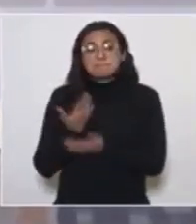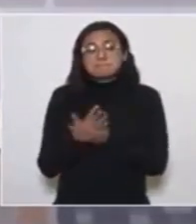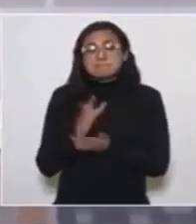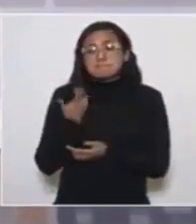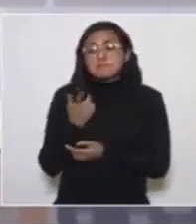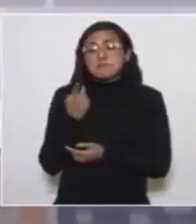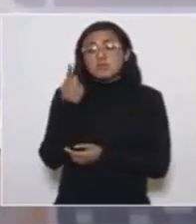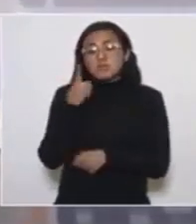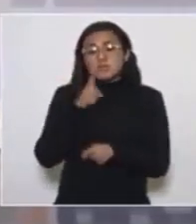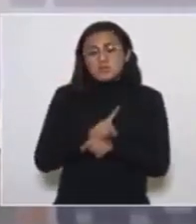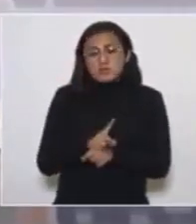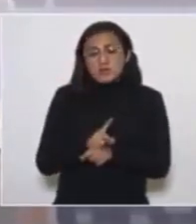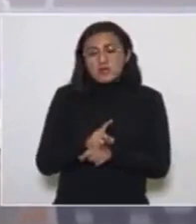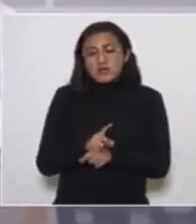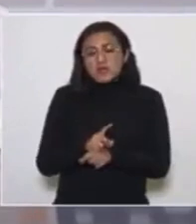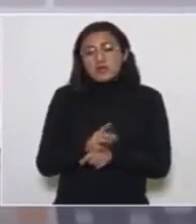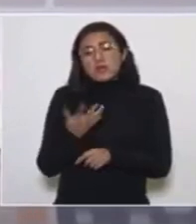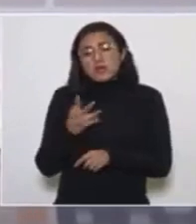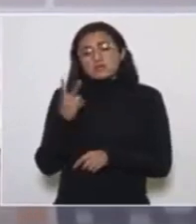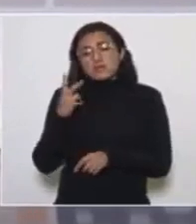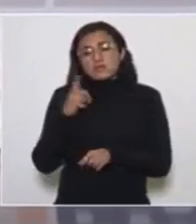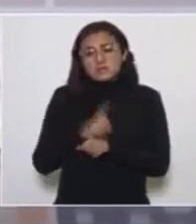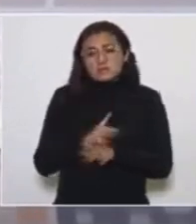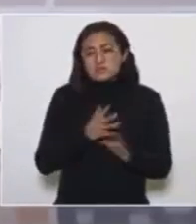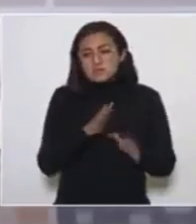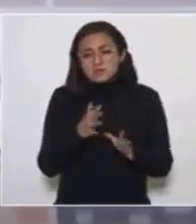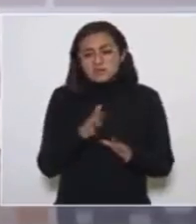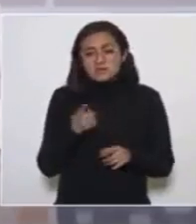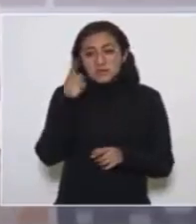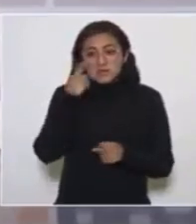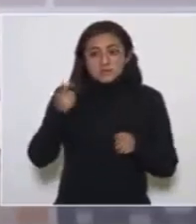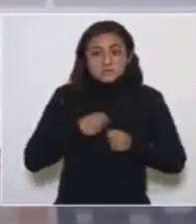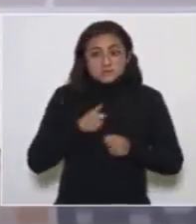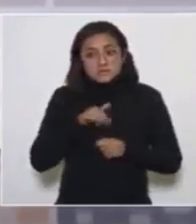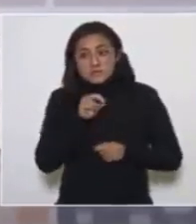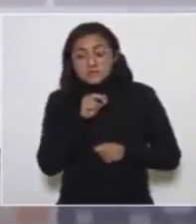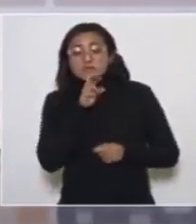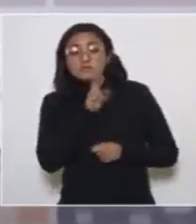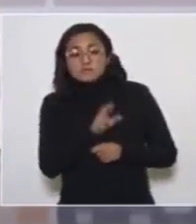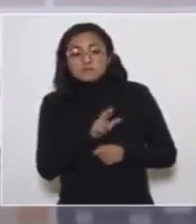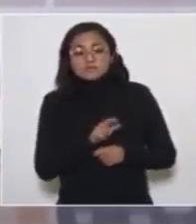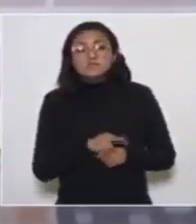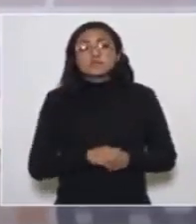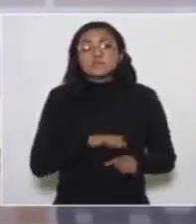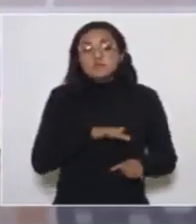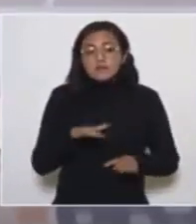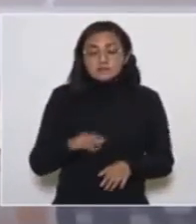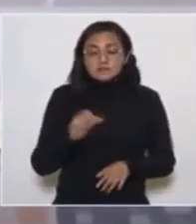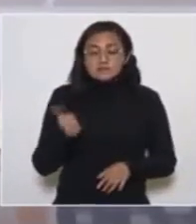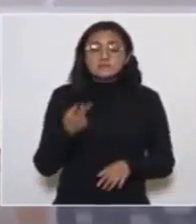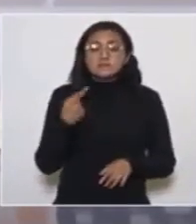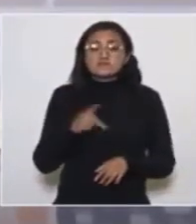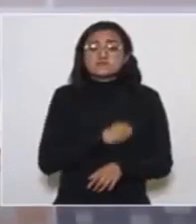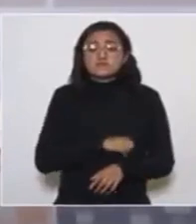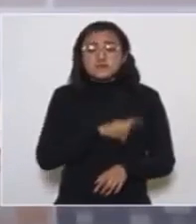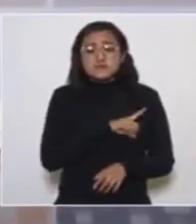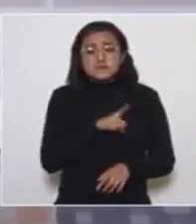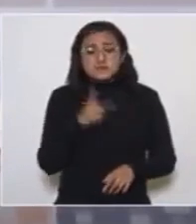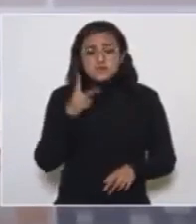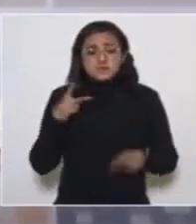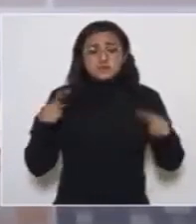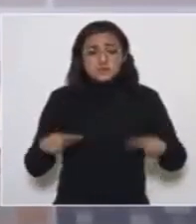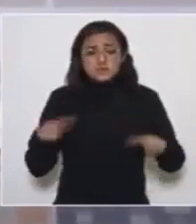tardan 24, más tardar 48 horas en dar el confirmatorio. Y sobre el estado de salud de los